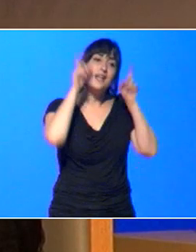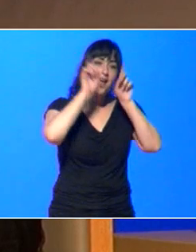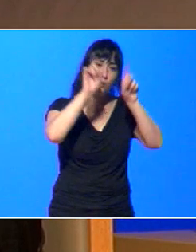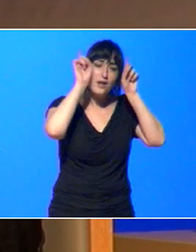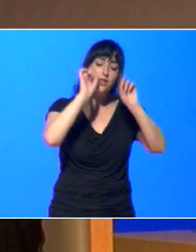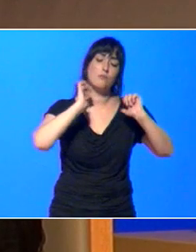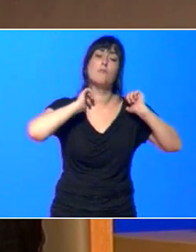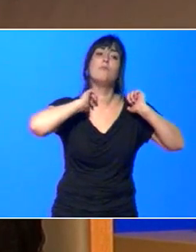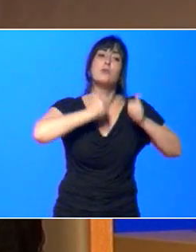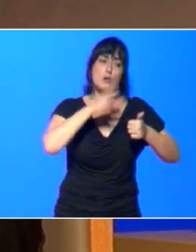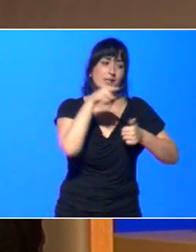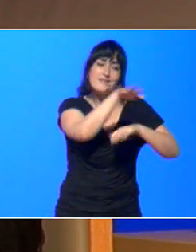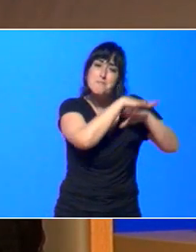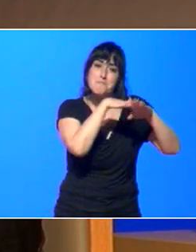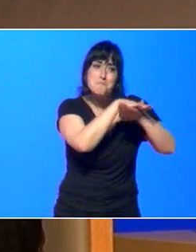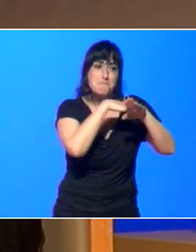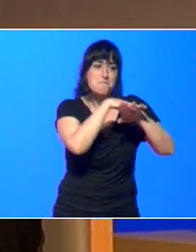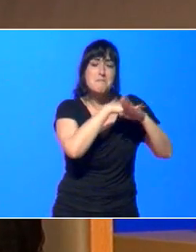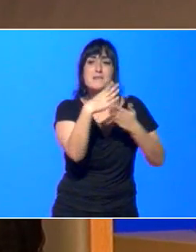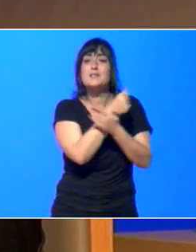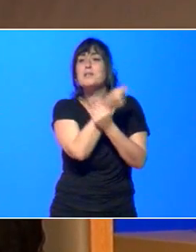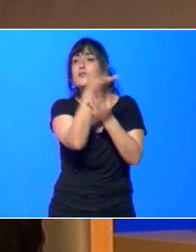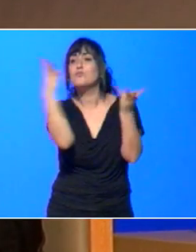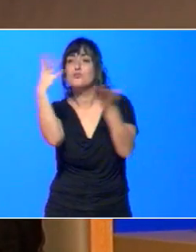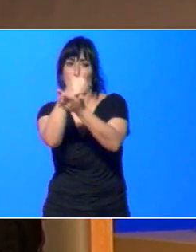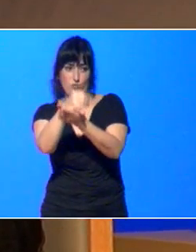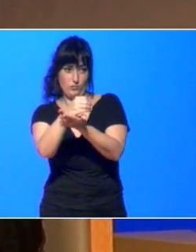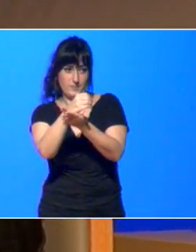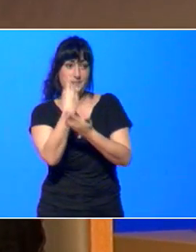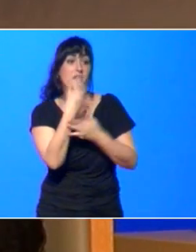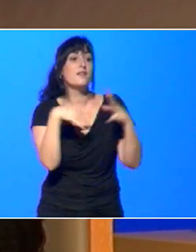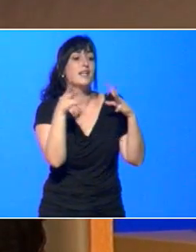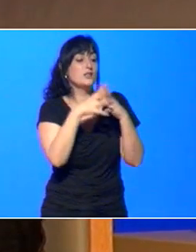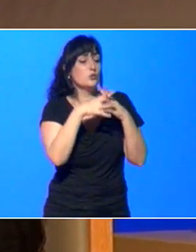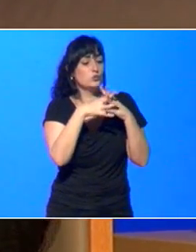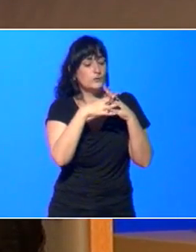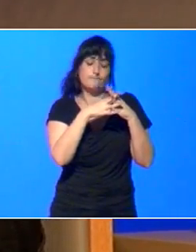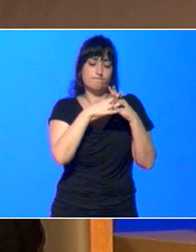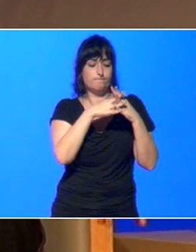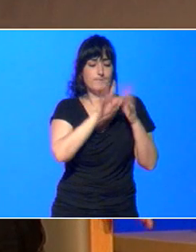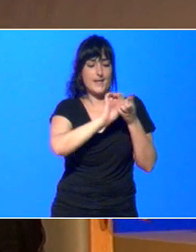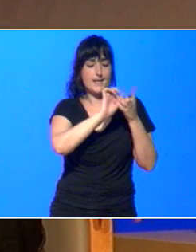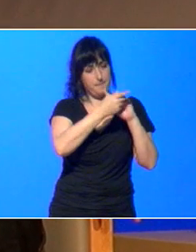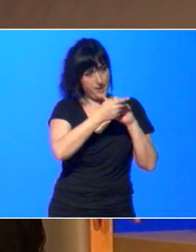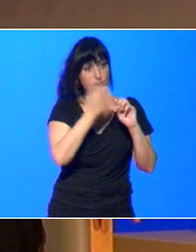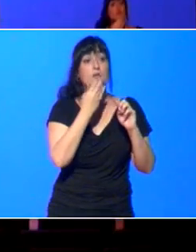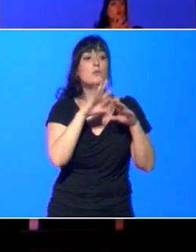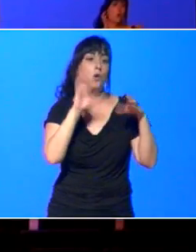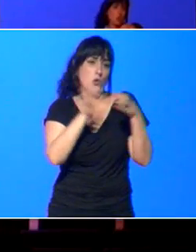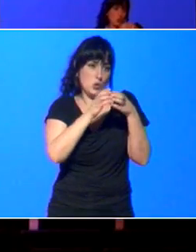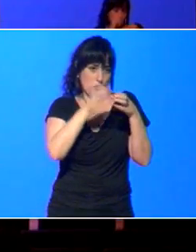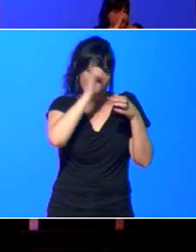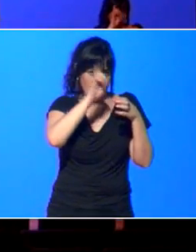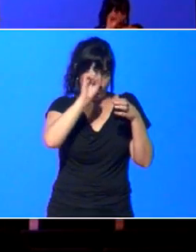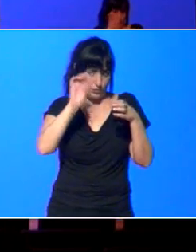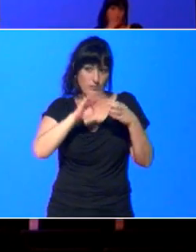es la clave. Hay que repensar el modelo, habrá que reestructurar los equipos disciplinados dentro de los